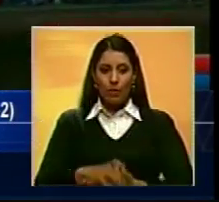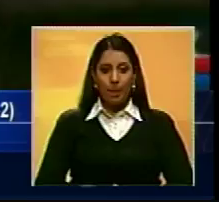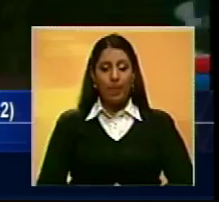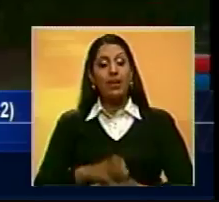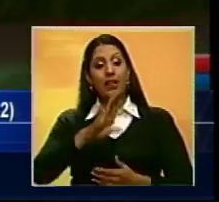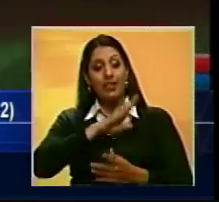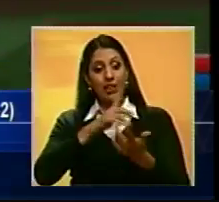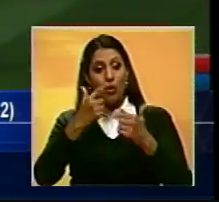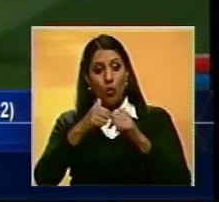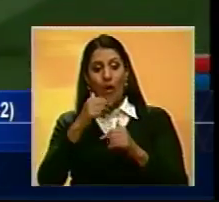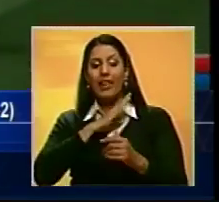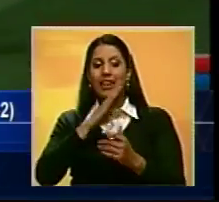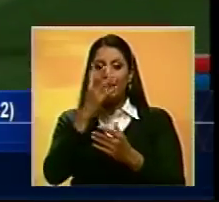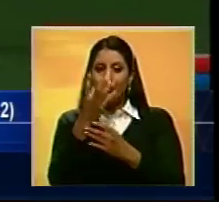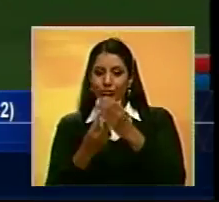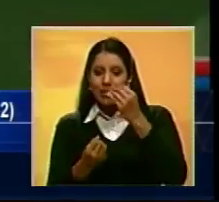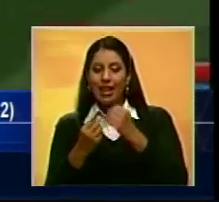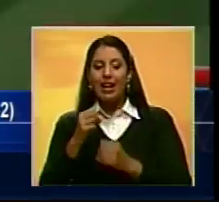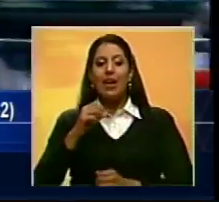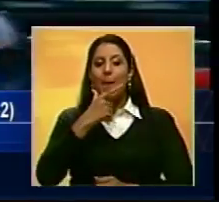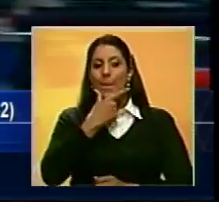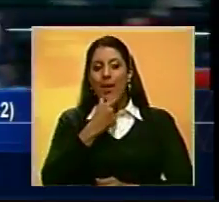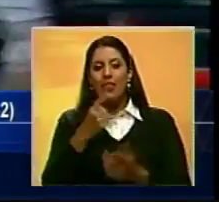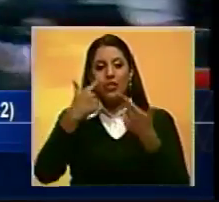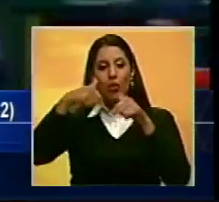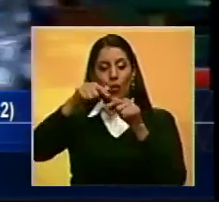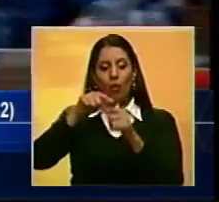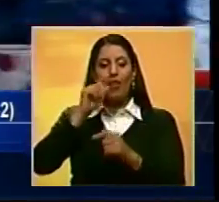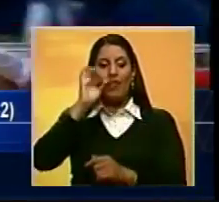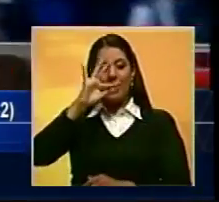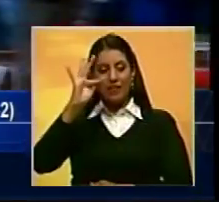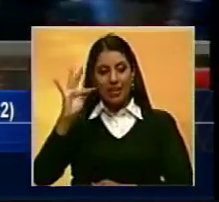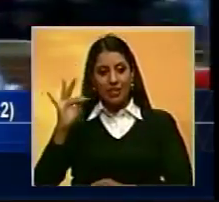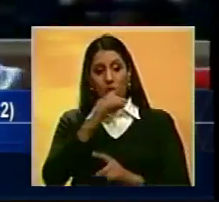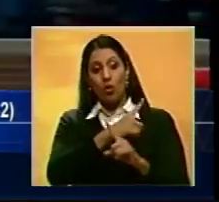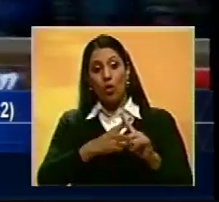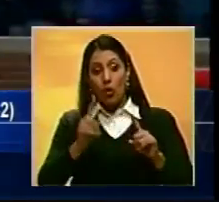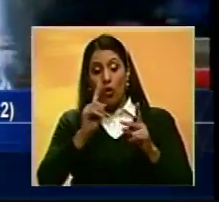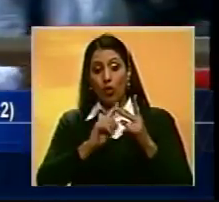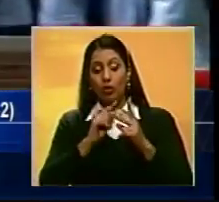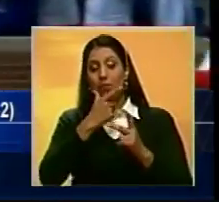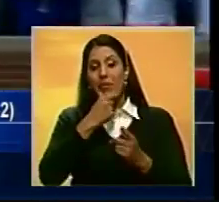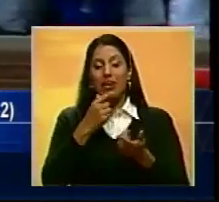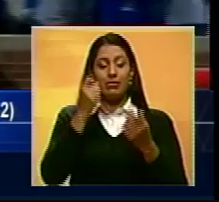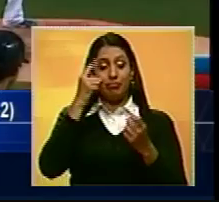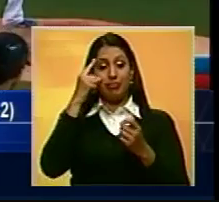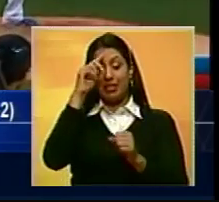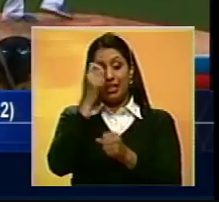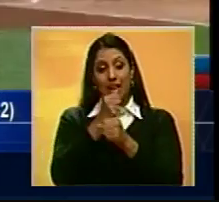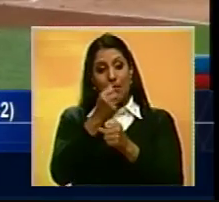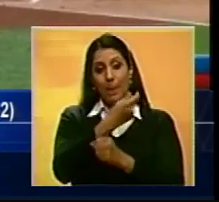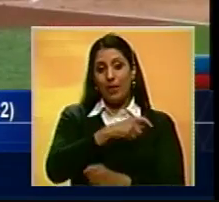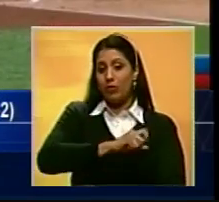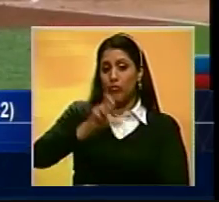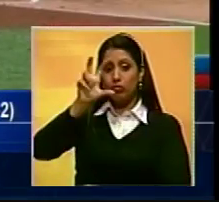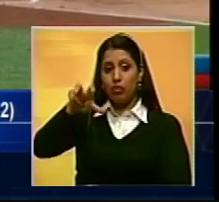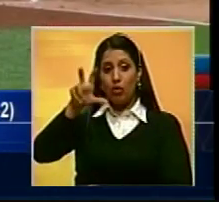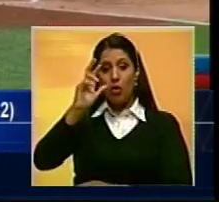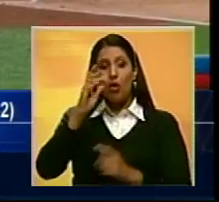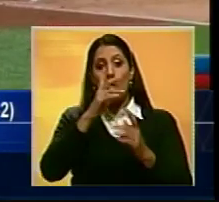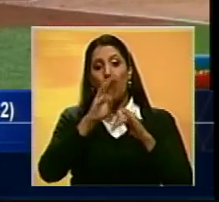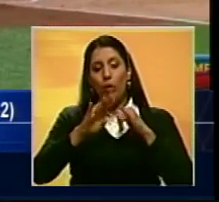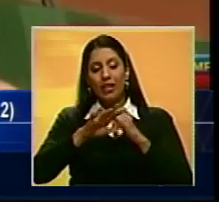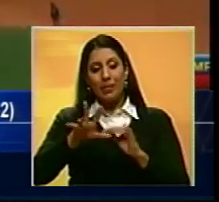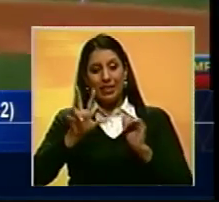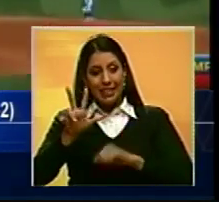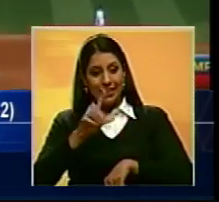Cleveland descontó en el sexto con un imparable productor de Francisco Lindor al centro, pero una actuación deslumbrante de Aroldis Chapman en la lomita en los últimos